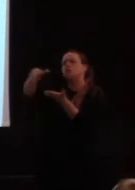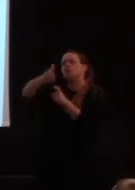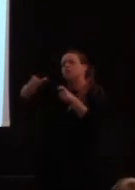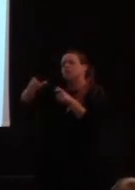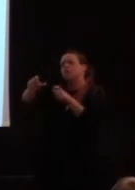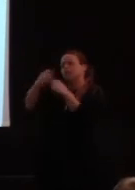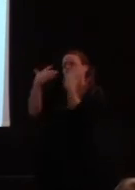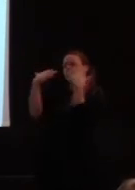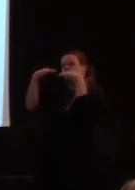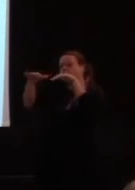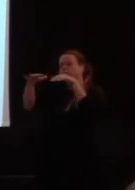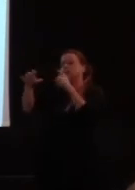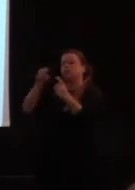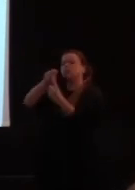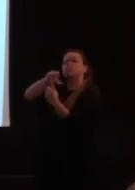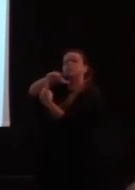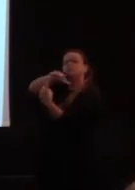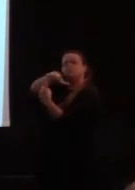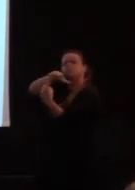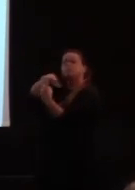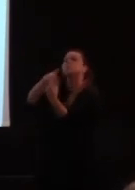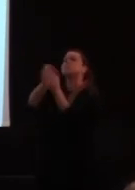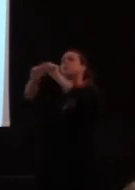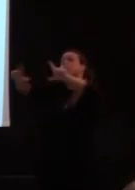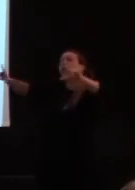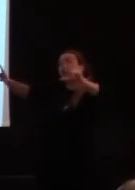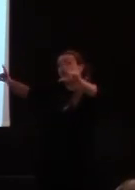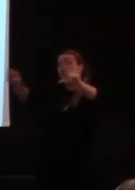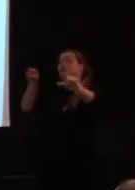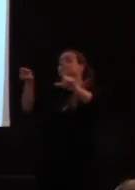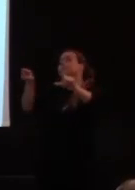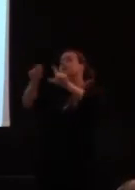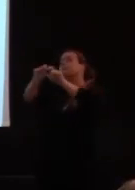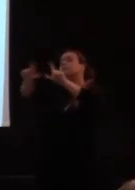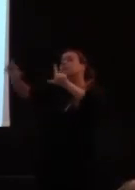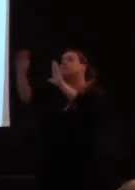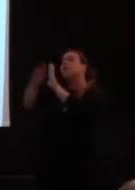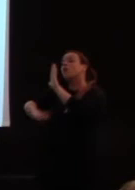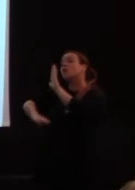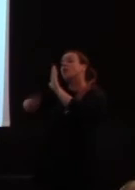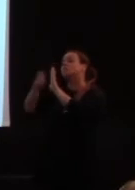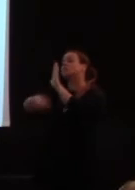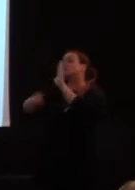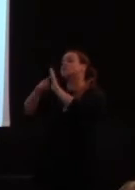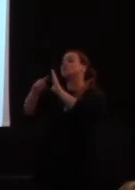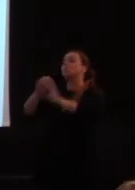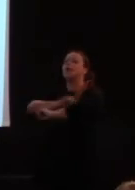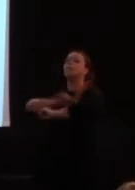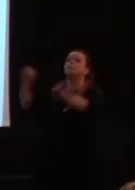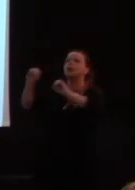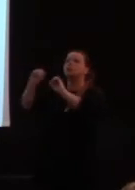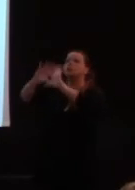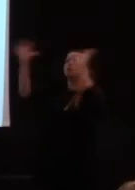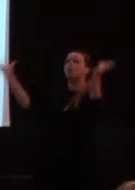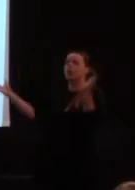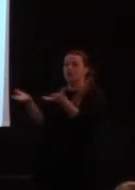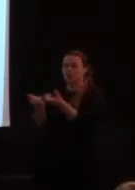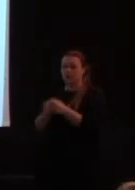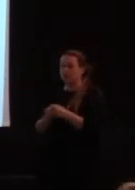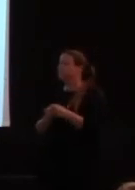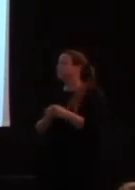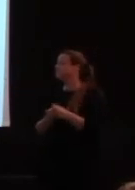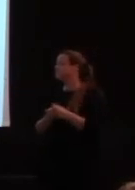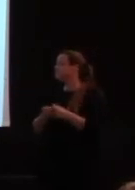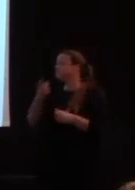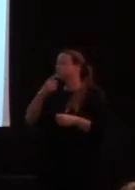Millones de espectadores han sido asiduos seguidores de este programa y se ha convertido en uno de los programas de mayor impacto mundial. No obstante,